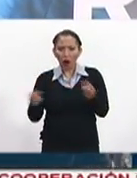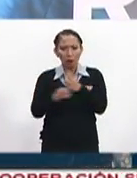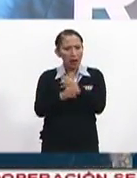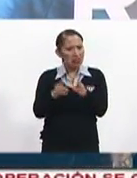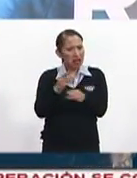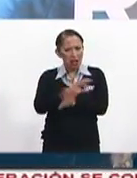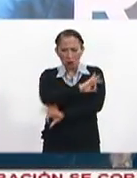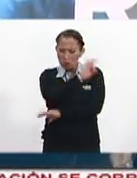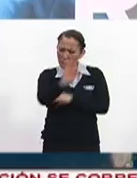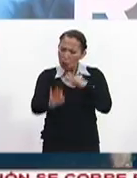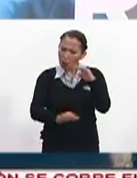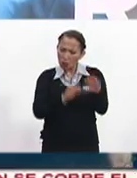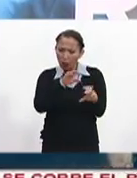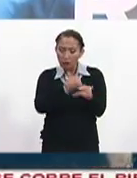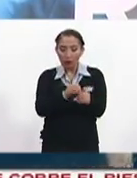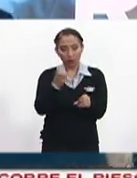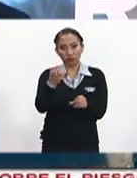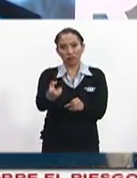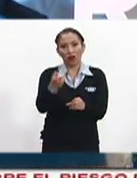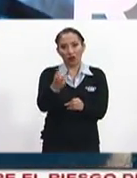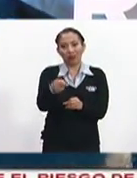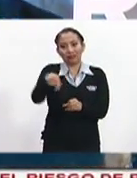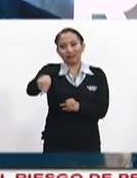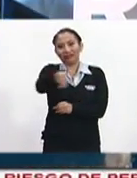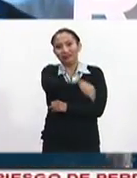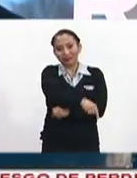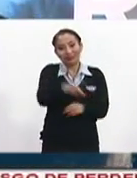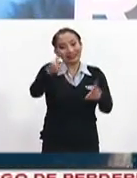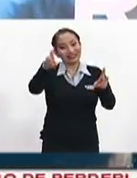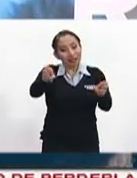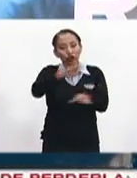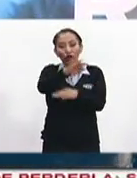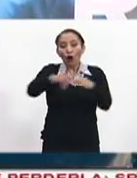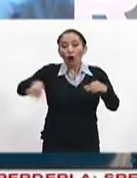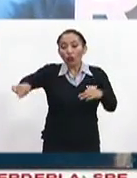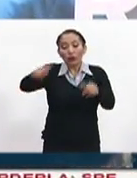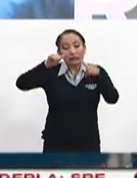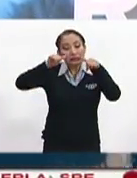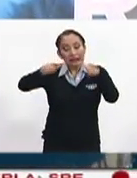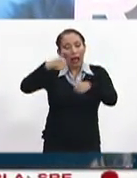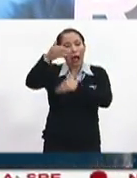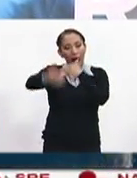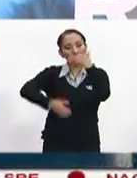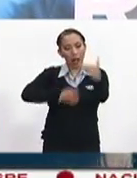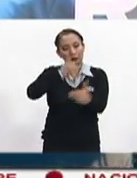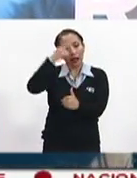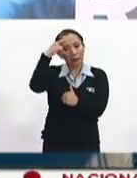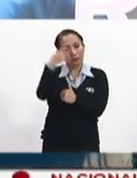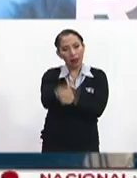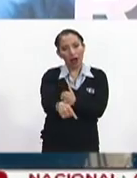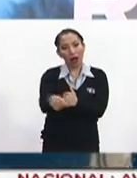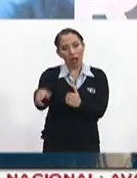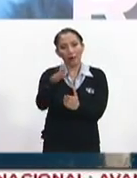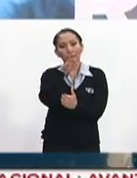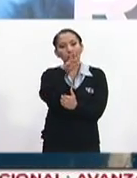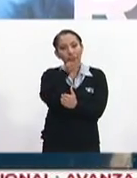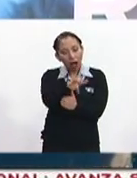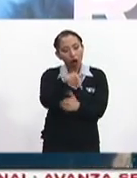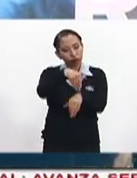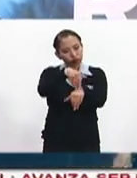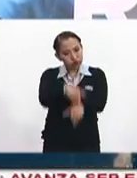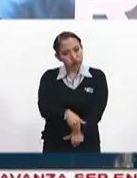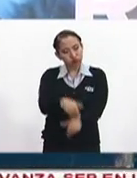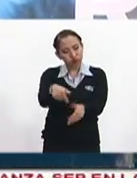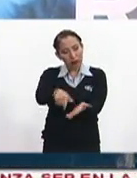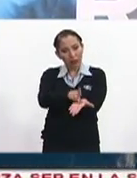herramientas, y por eso es un asunto de todos de avanzar hacia un mejor